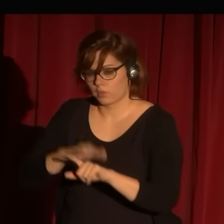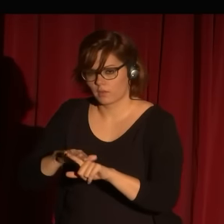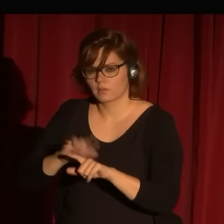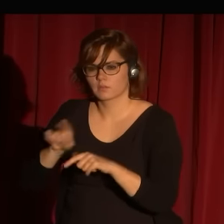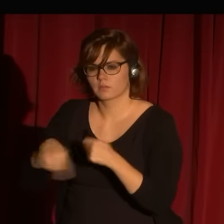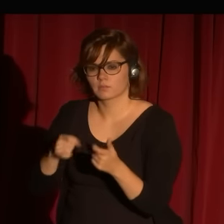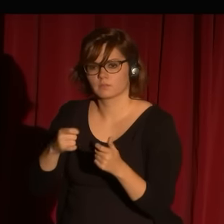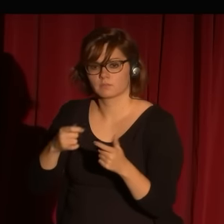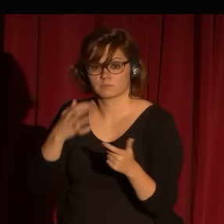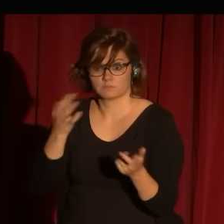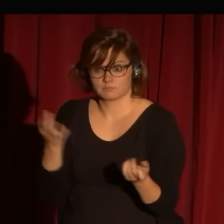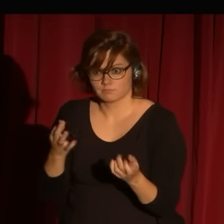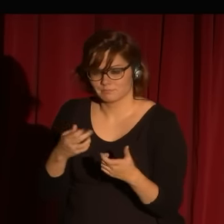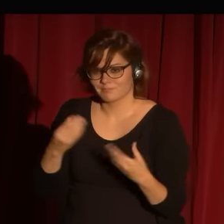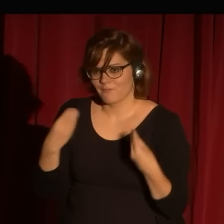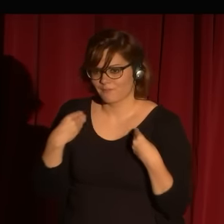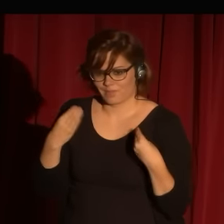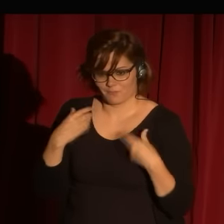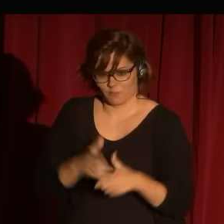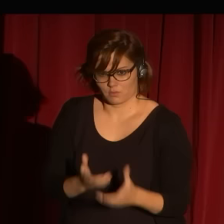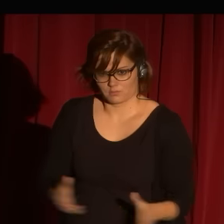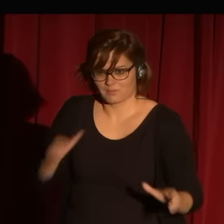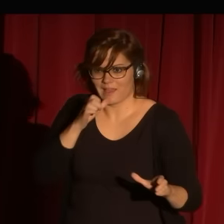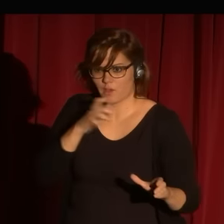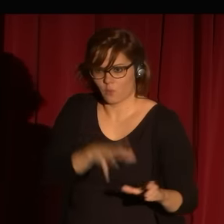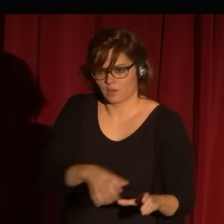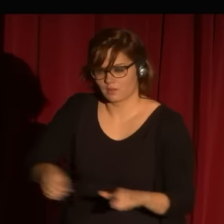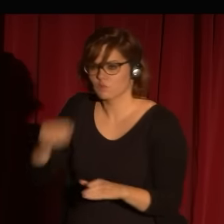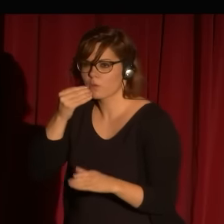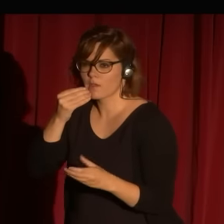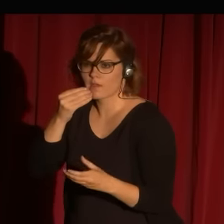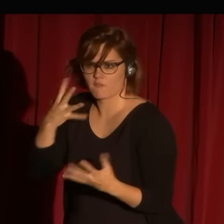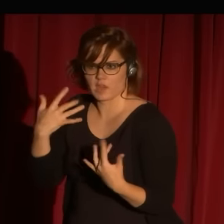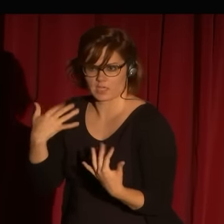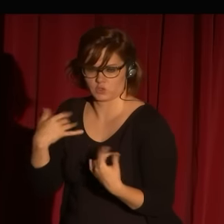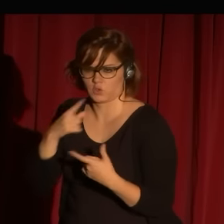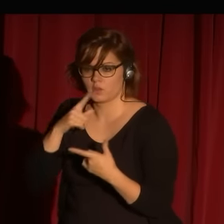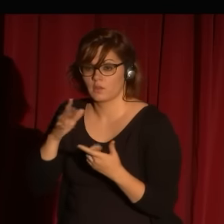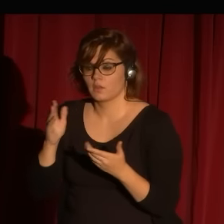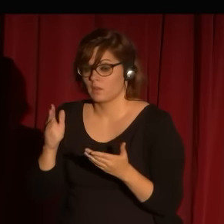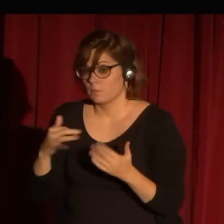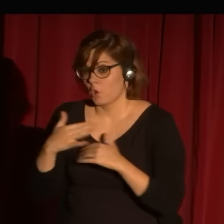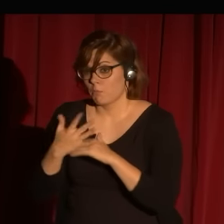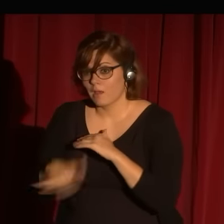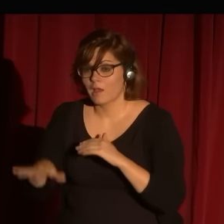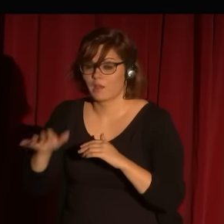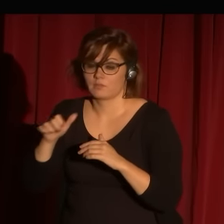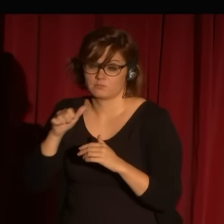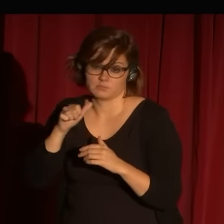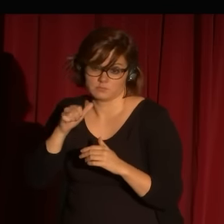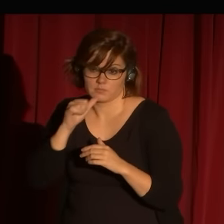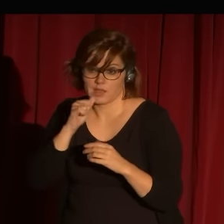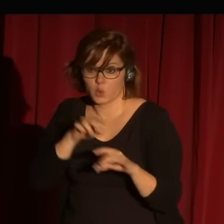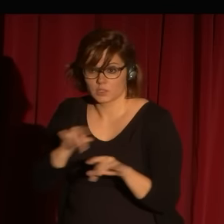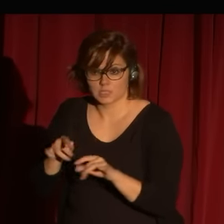llevaban a casa vivos en barriles de agua y por lo tanto se comían frescos y el pescado de mar de agua salada se guardaba en salazón y por lo